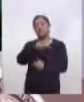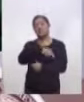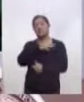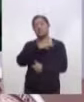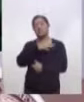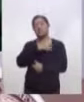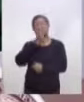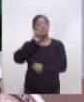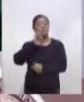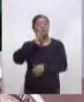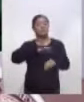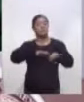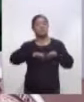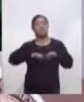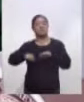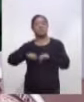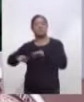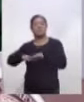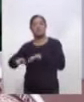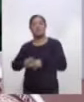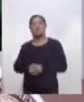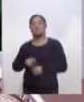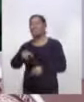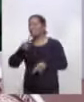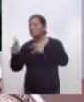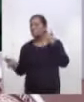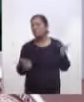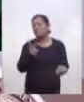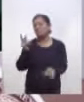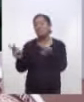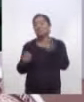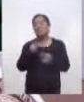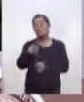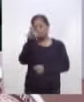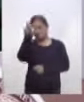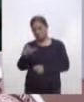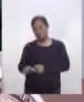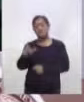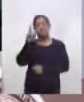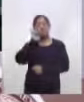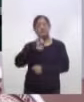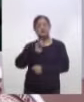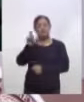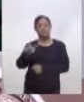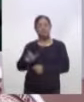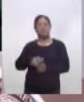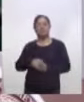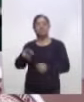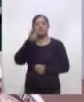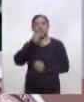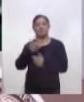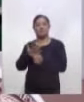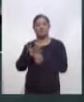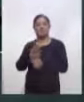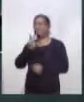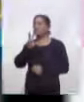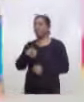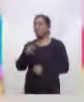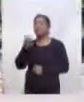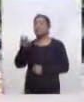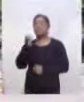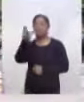las secretarías de Estado. Al ser cuestionado sobre si se considera feminista, el mandatario reviró y dijo que su papel es más